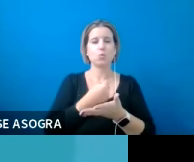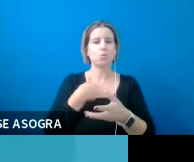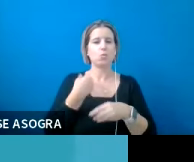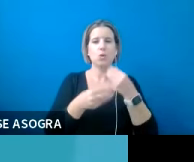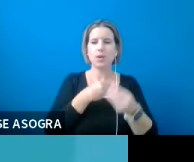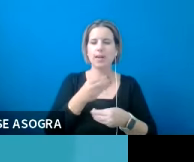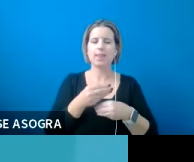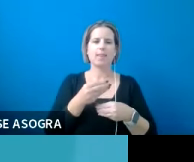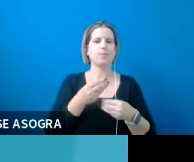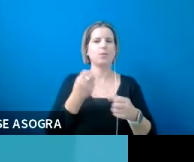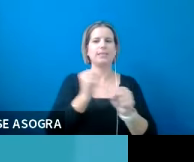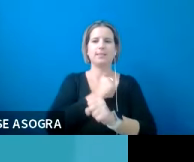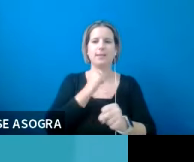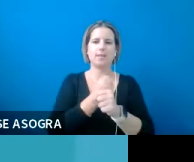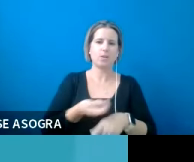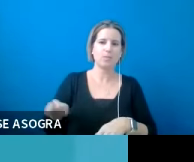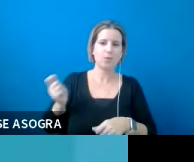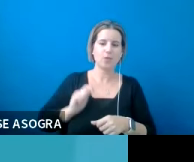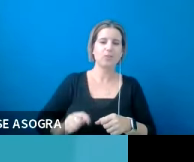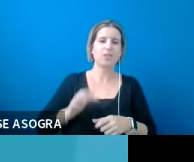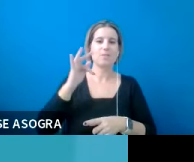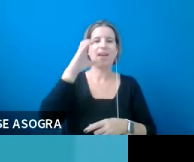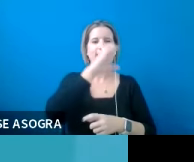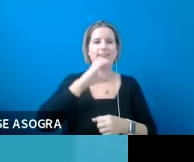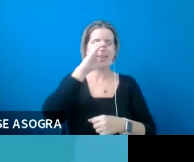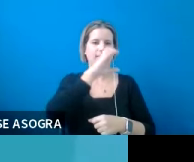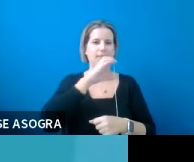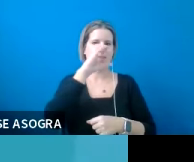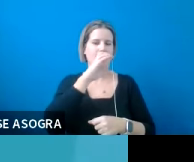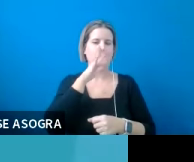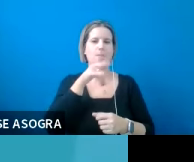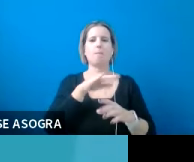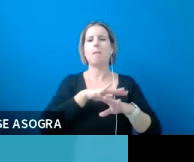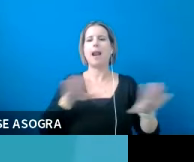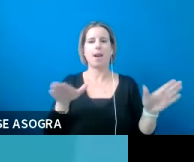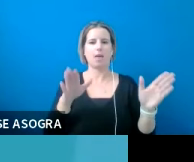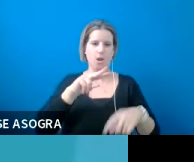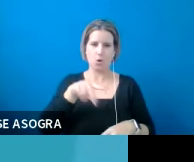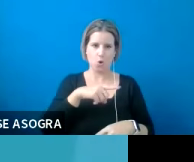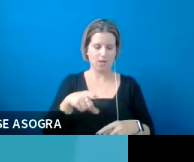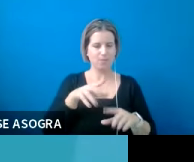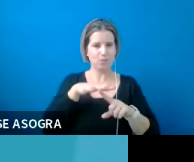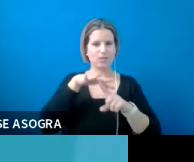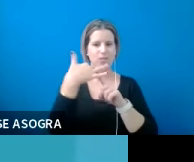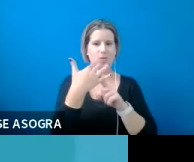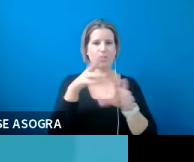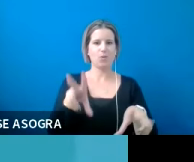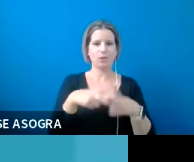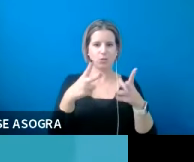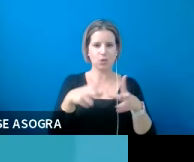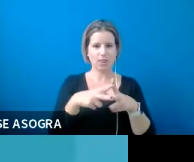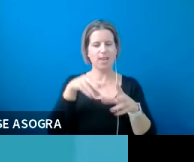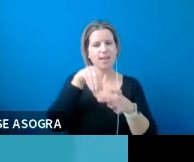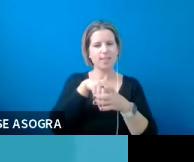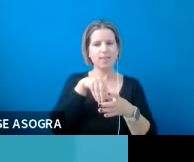práctica profesional y la ciencia no se produce en el vacío sino que se produce en contextos sociales que están cargados de